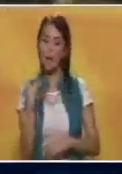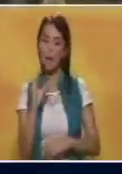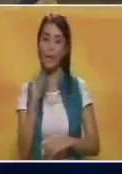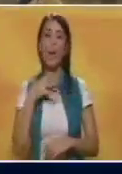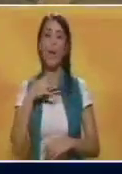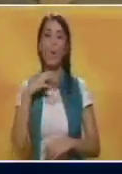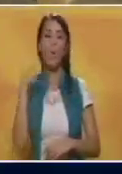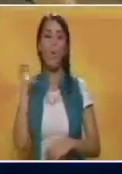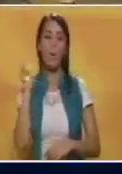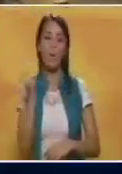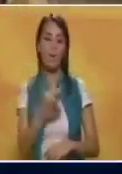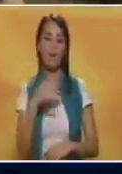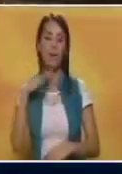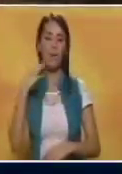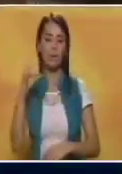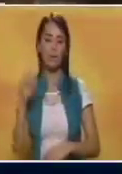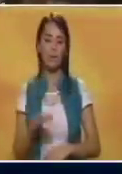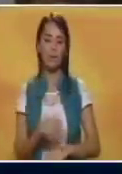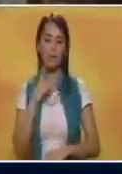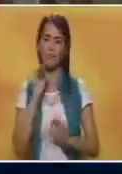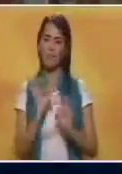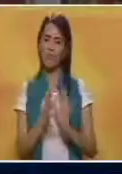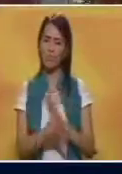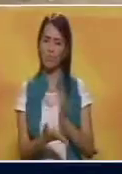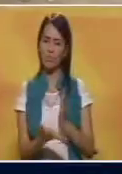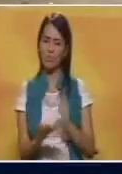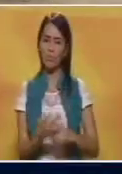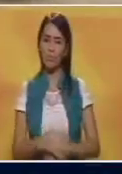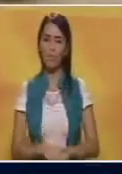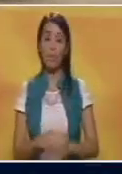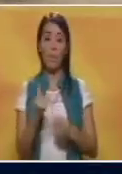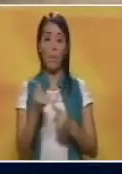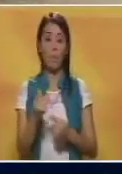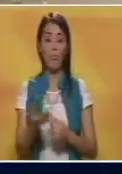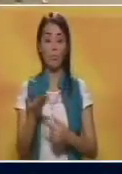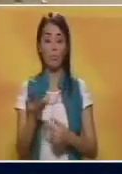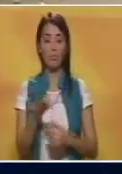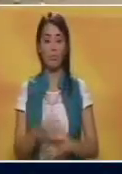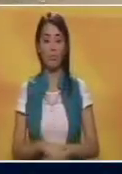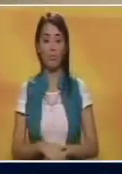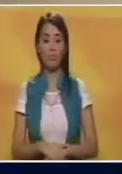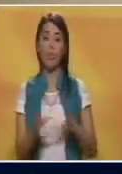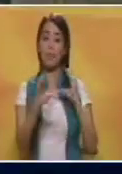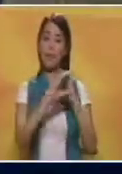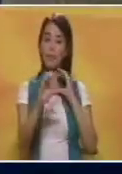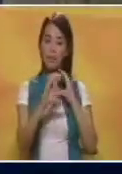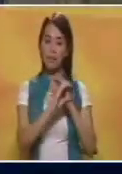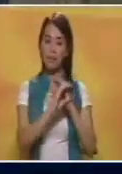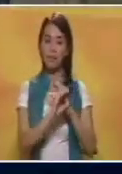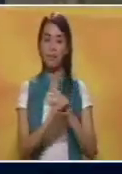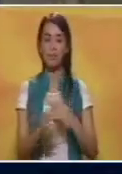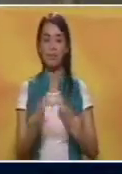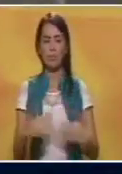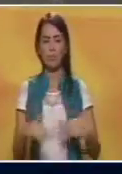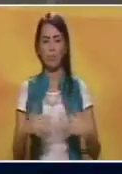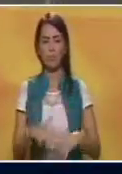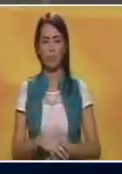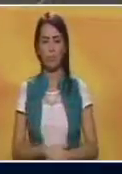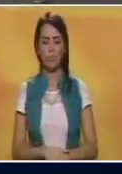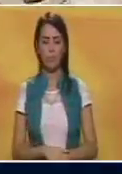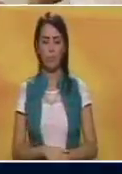denunció a especulación en los precios de insumos automotrices que han llevado al sector transporte al colapso